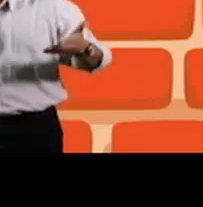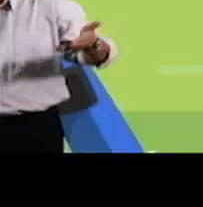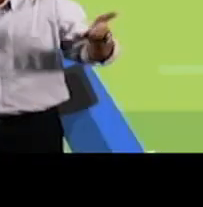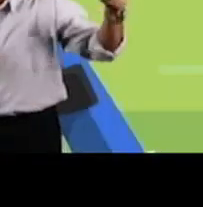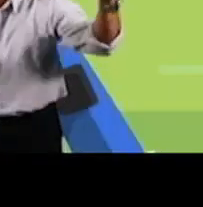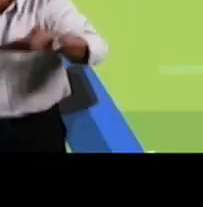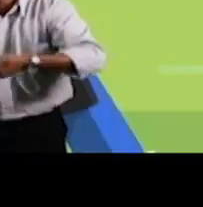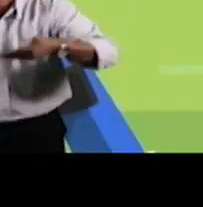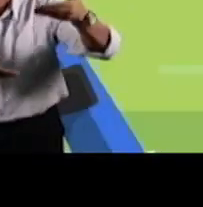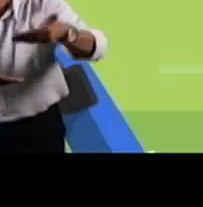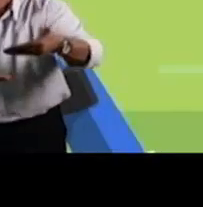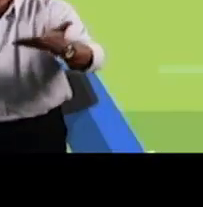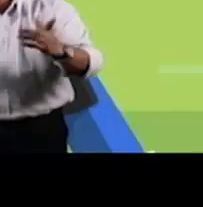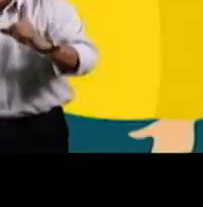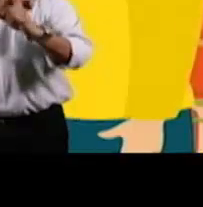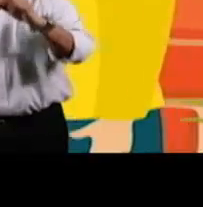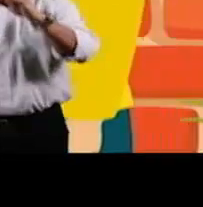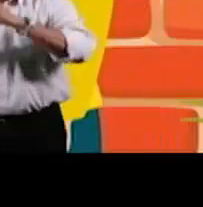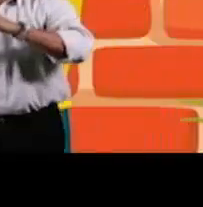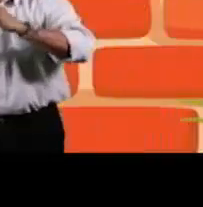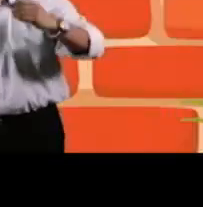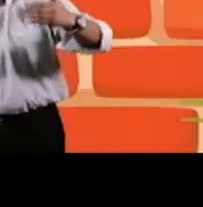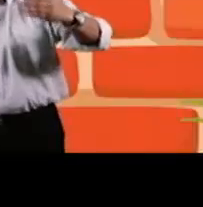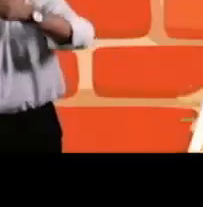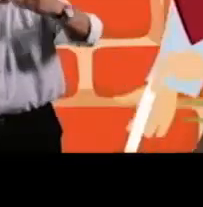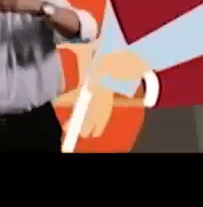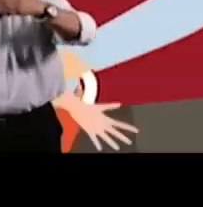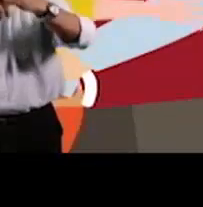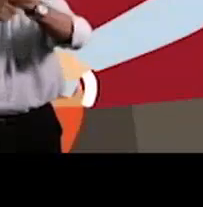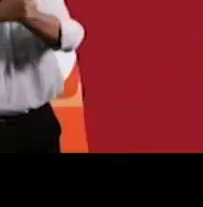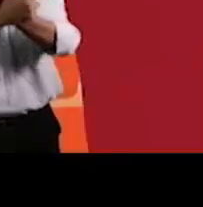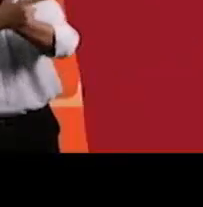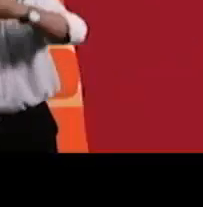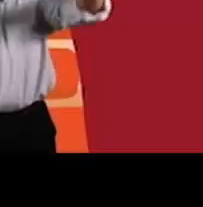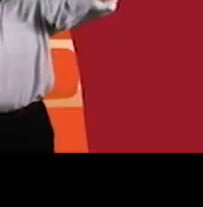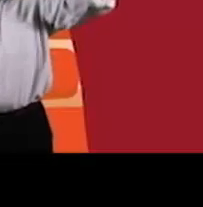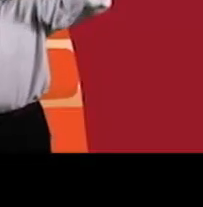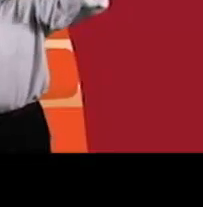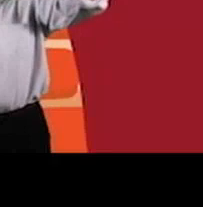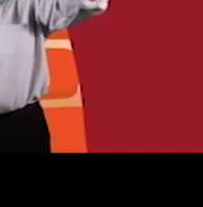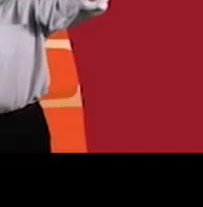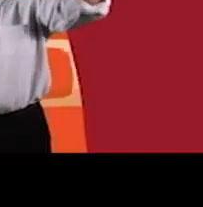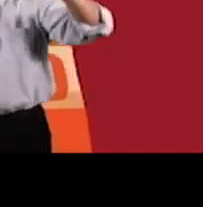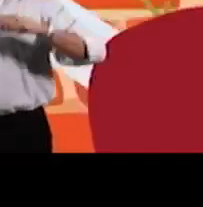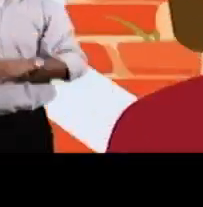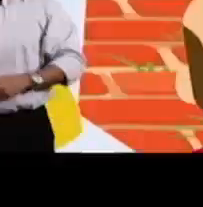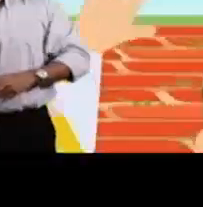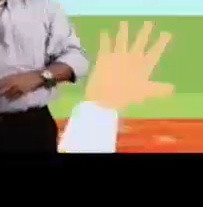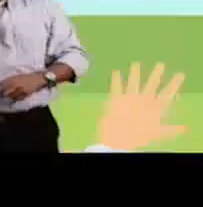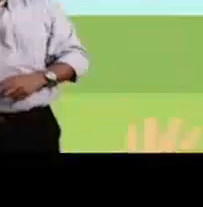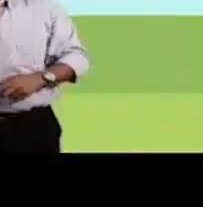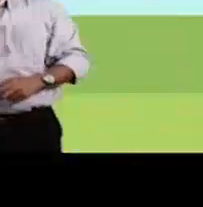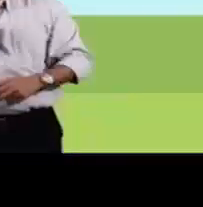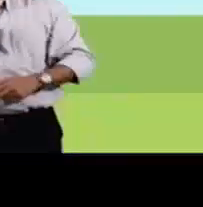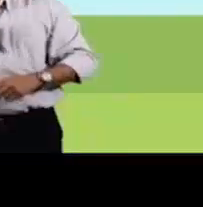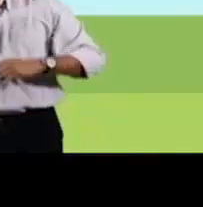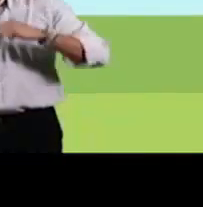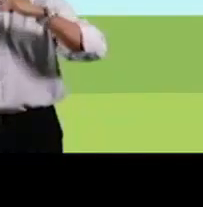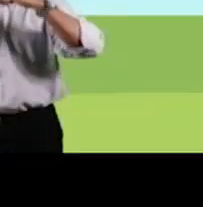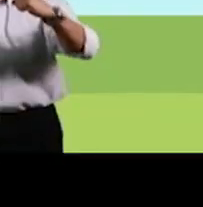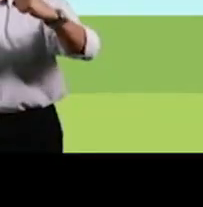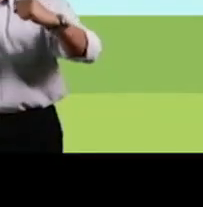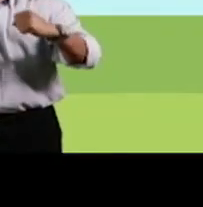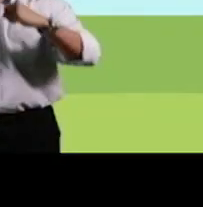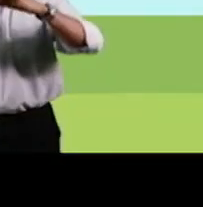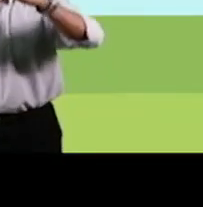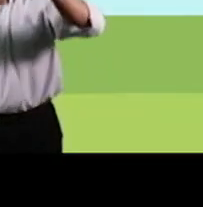donde trabajamos por la igualdad de derechos y respetamos nuestra diversidad. Y donde vos y yo podemos contribuir para crear